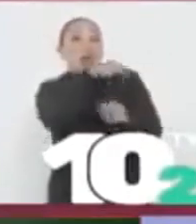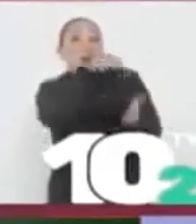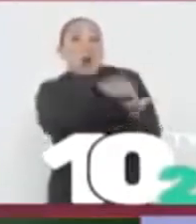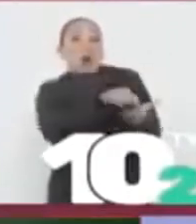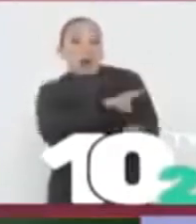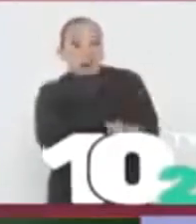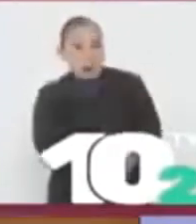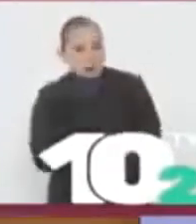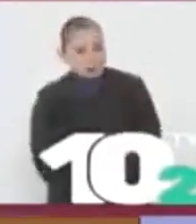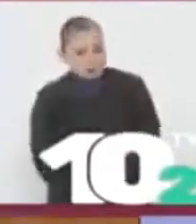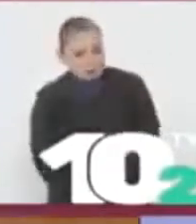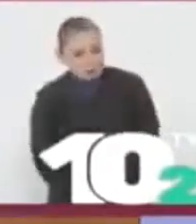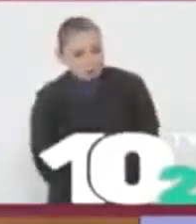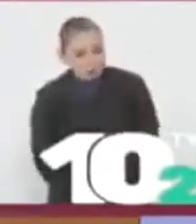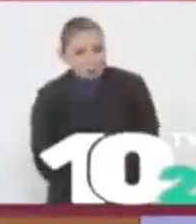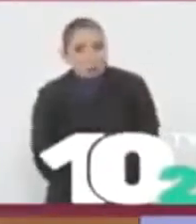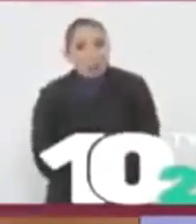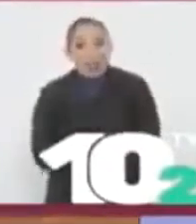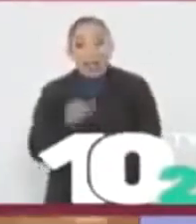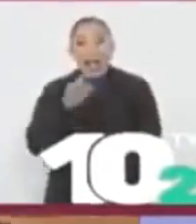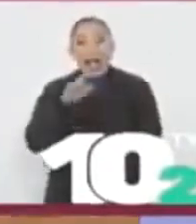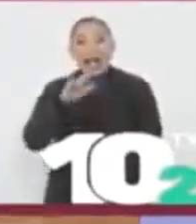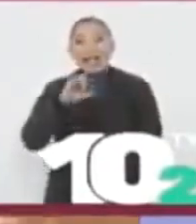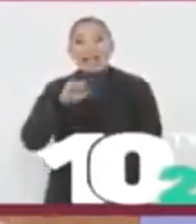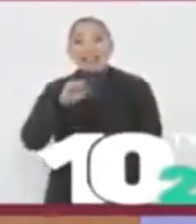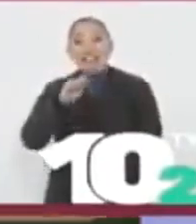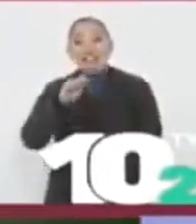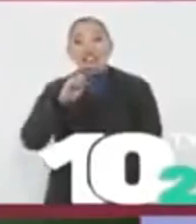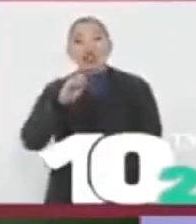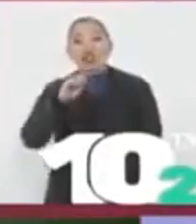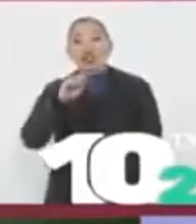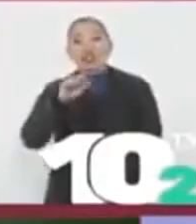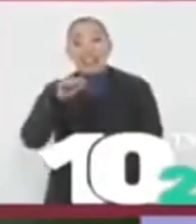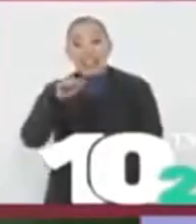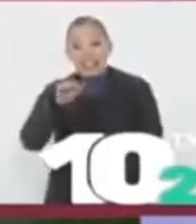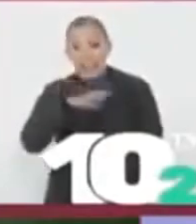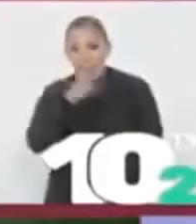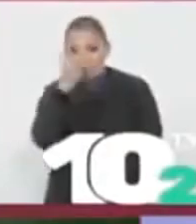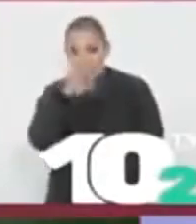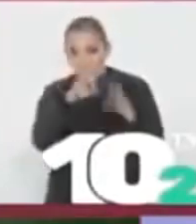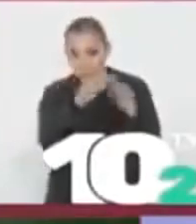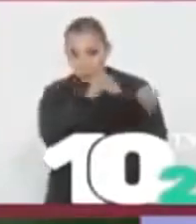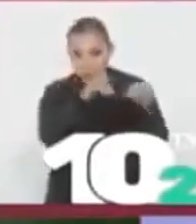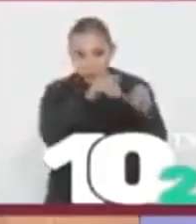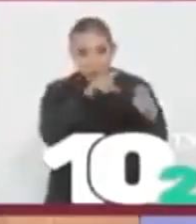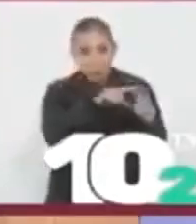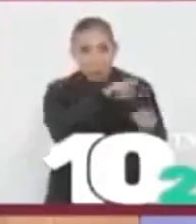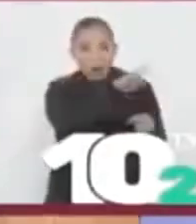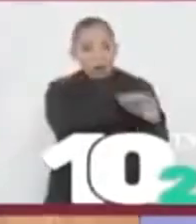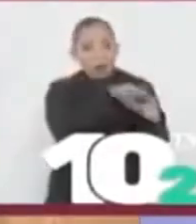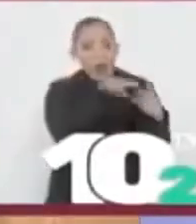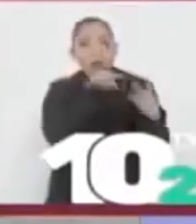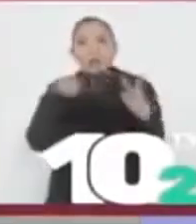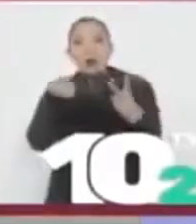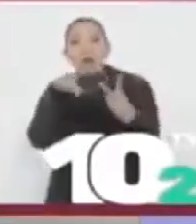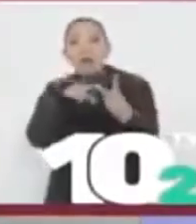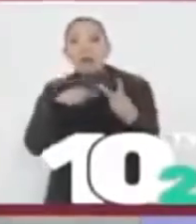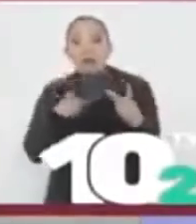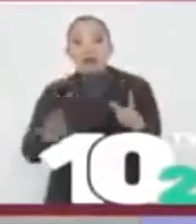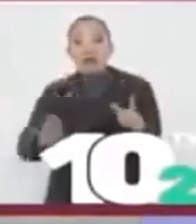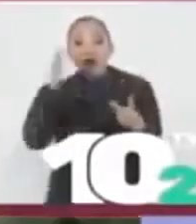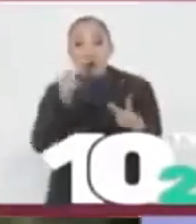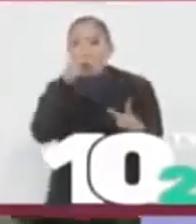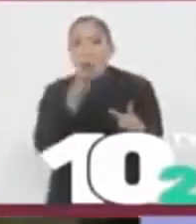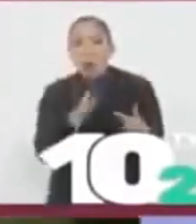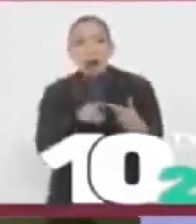su posición natural. Para Aristóteles existían dos tipos de movimientos, el movimiento natural y el